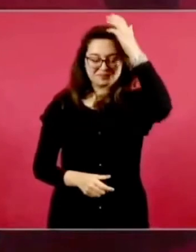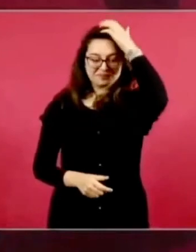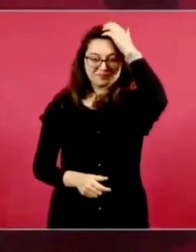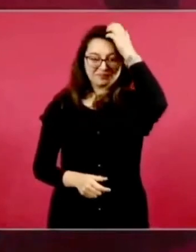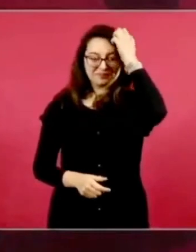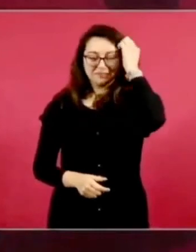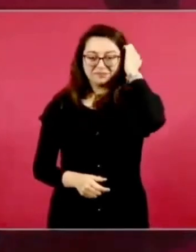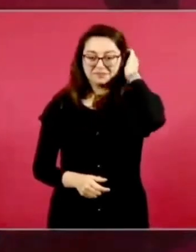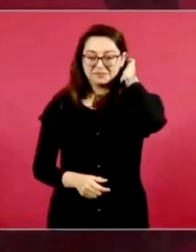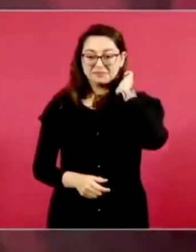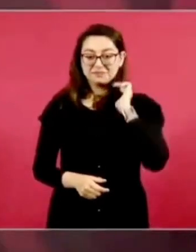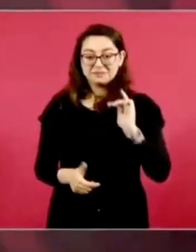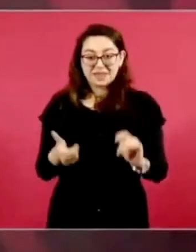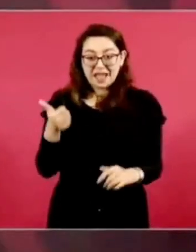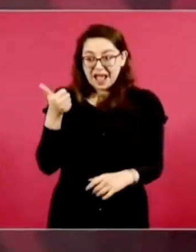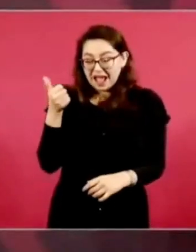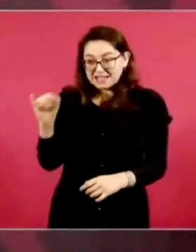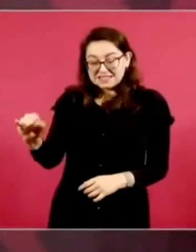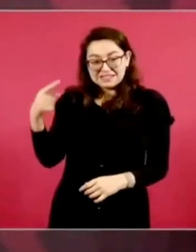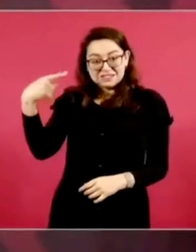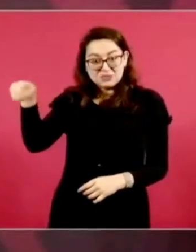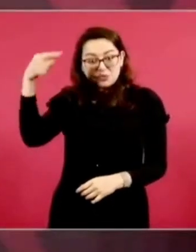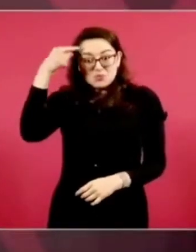De esas dimensiones,